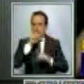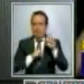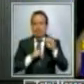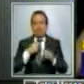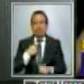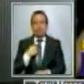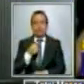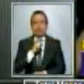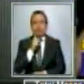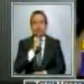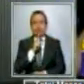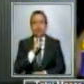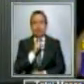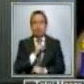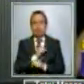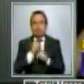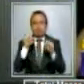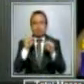capaz de